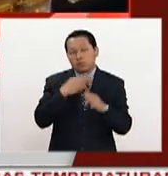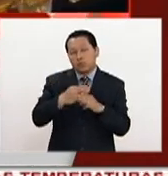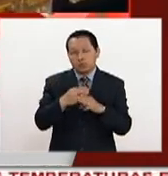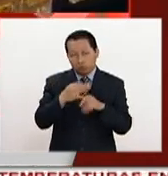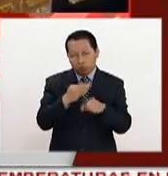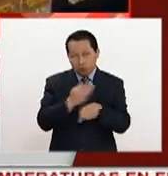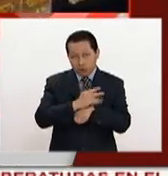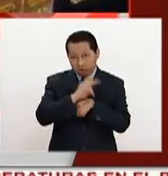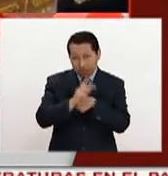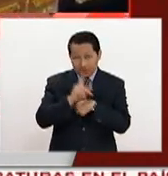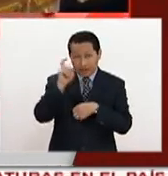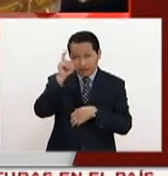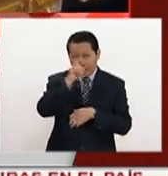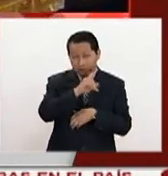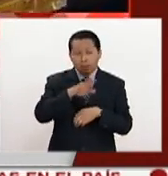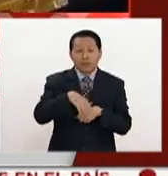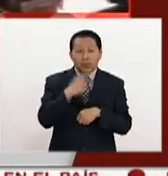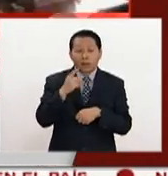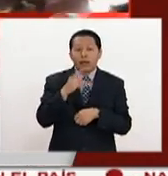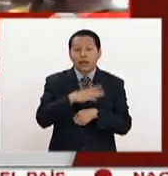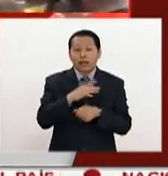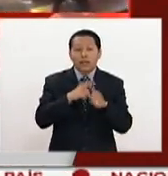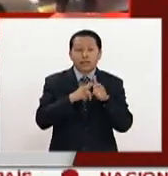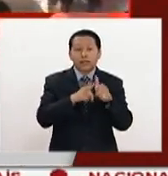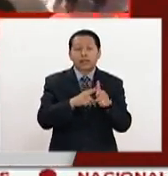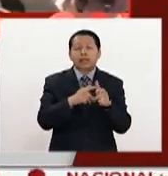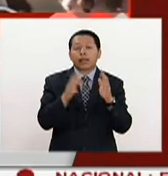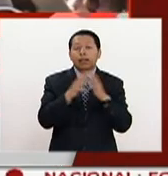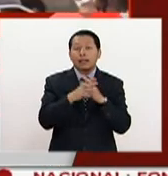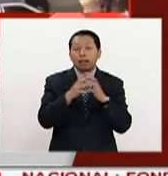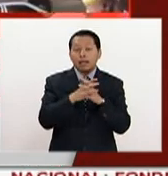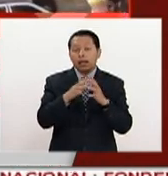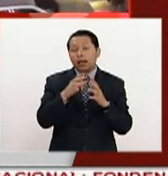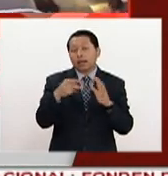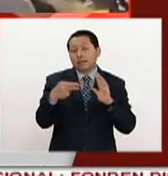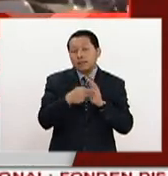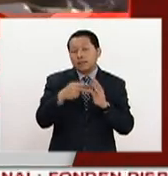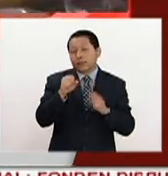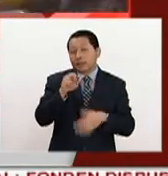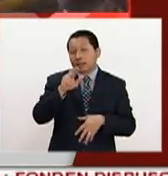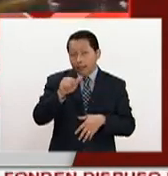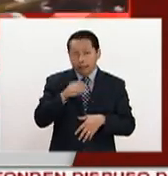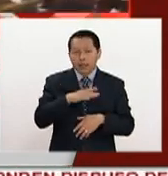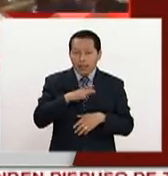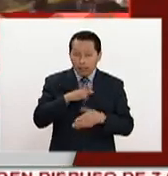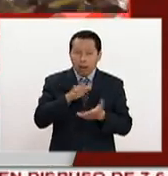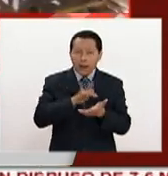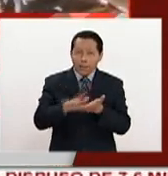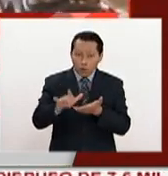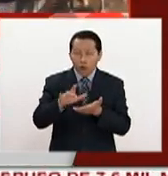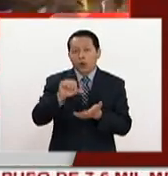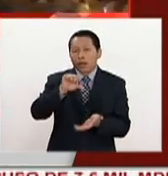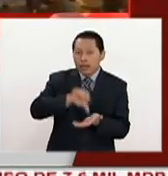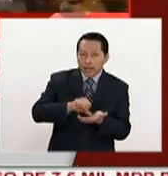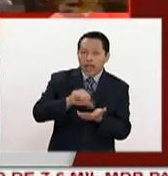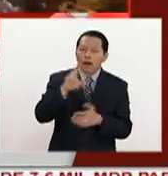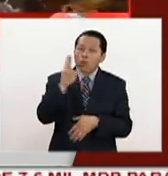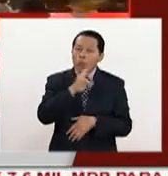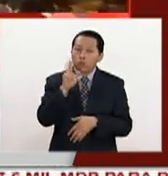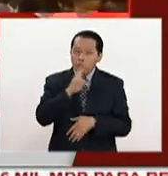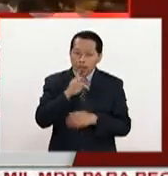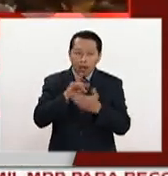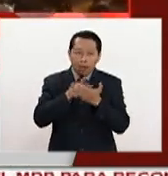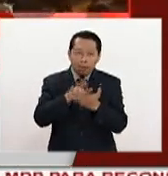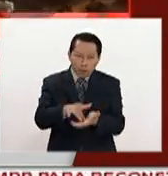compleja, insisto, por la continuación de la guerra en Siria, el apoyo que han dado Irán y Rusia